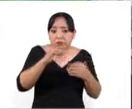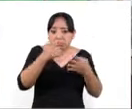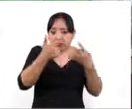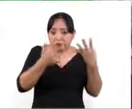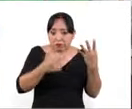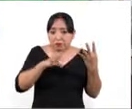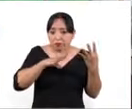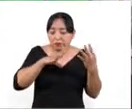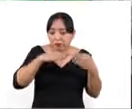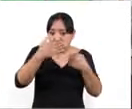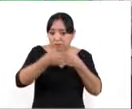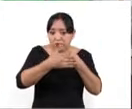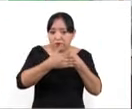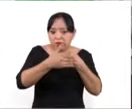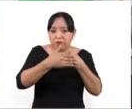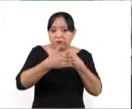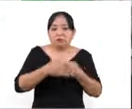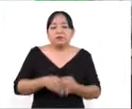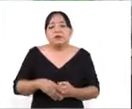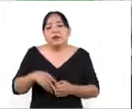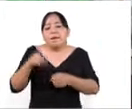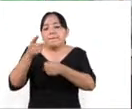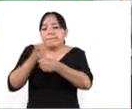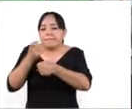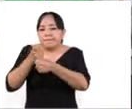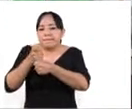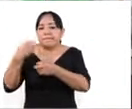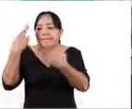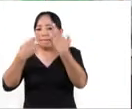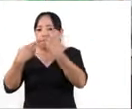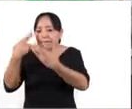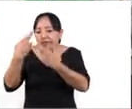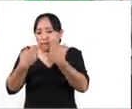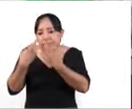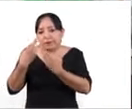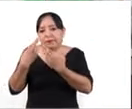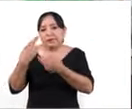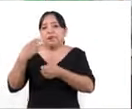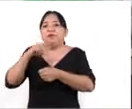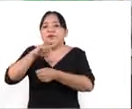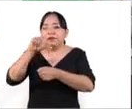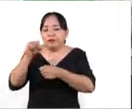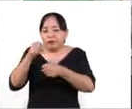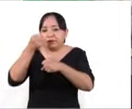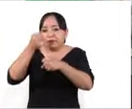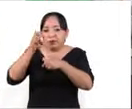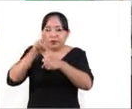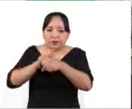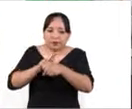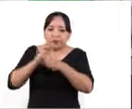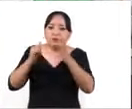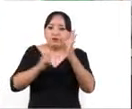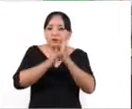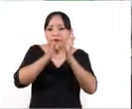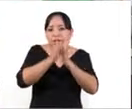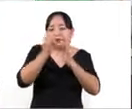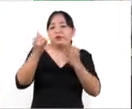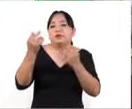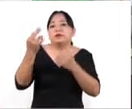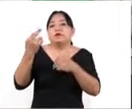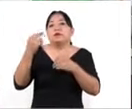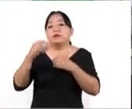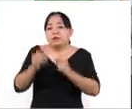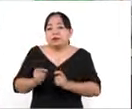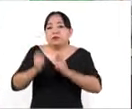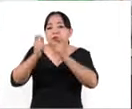una lista de estos edificios. De inmediato se envía a personal de Secretaría de Obras, del Instituto de Seguridad de las